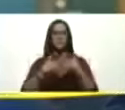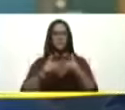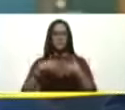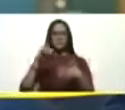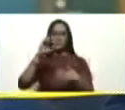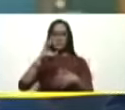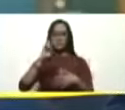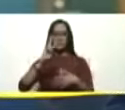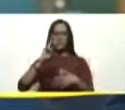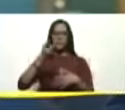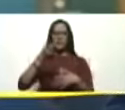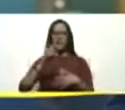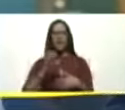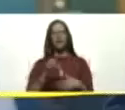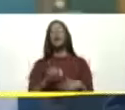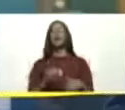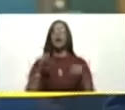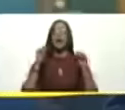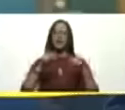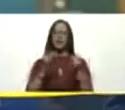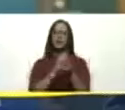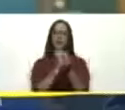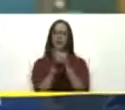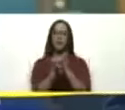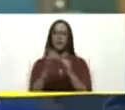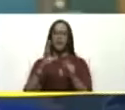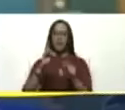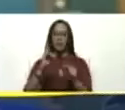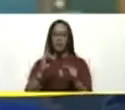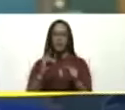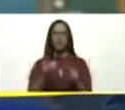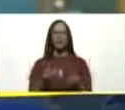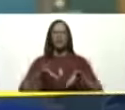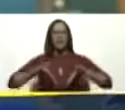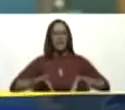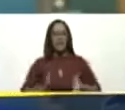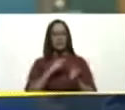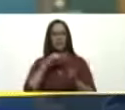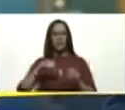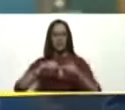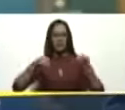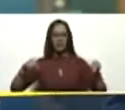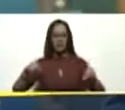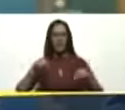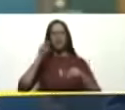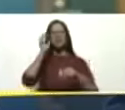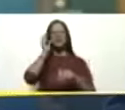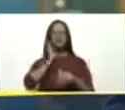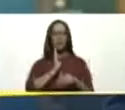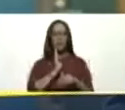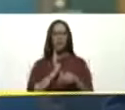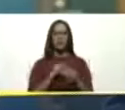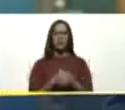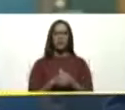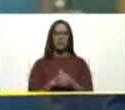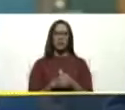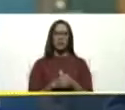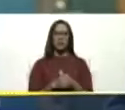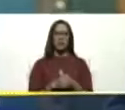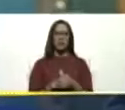una empresa transformadora del aluminio. El aluminio que nace de nuestras tierras guayanesas, del Jobal, de